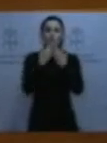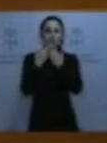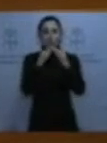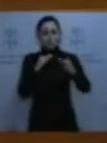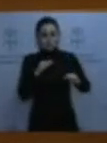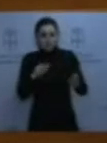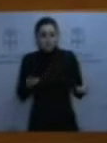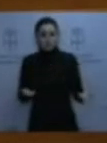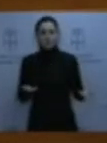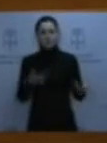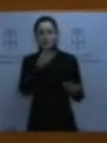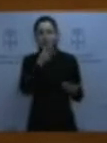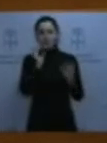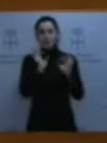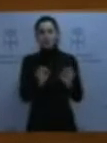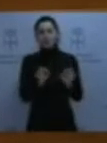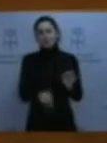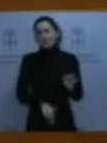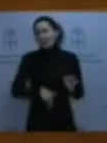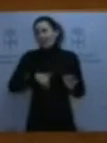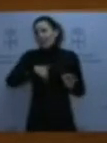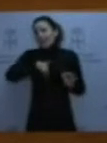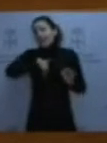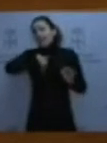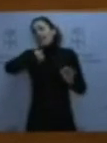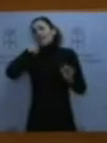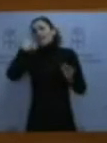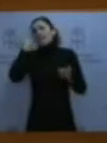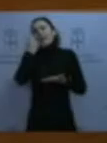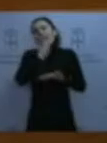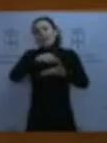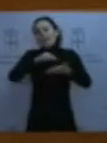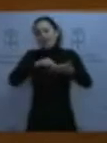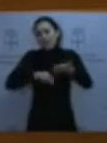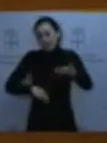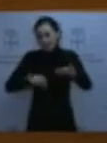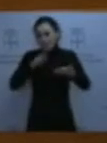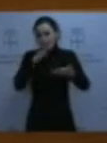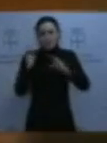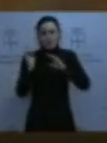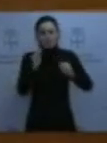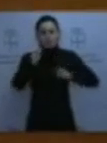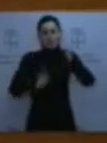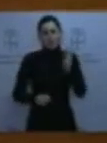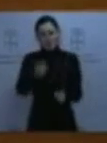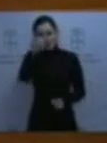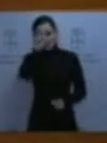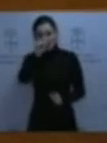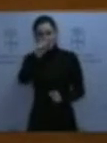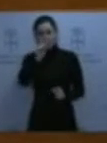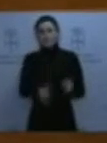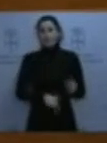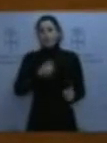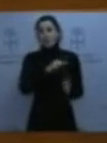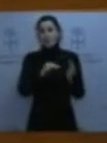A vista de pájaro, en el propio documento se comprueban más incumplimientos. Algún director general, siendo nombrado en el año